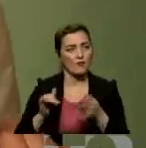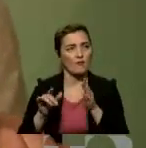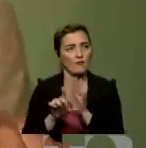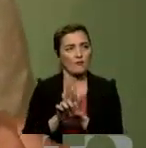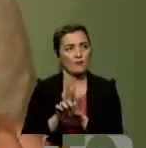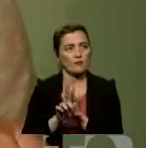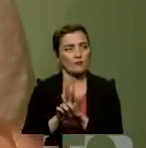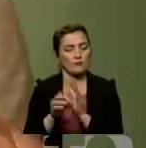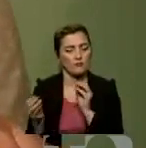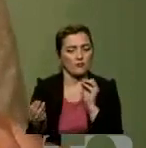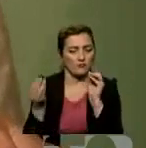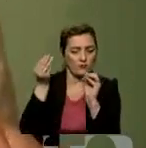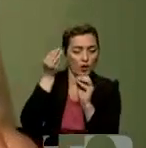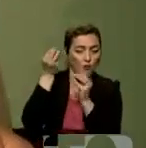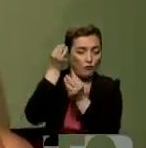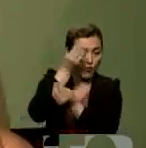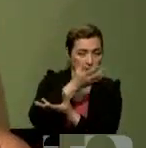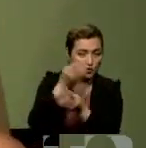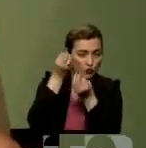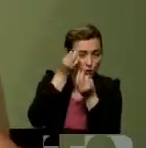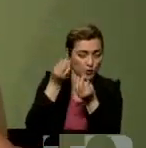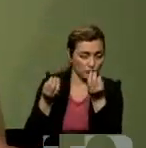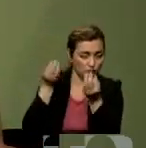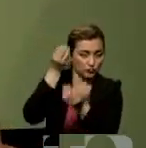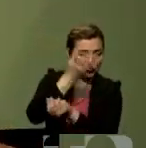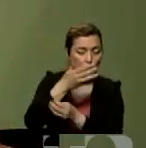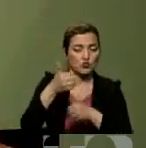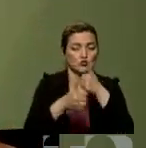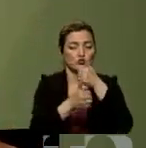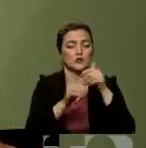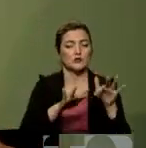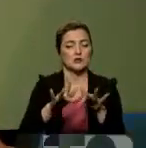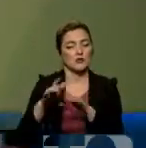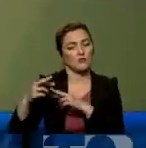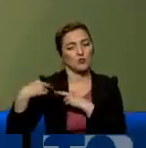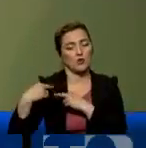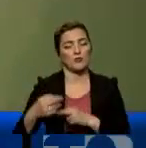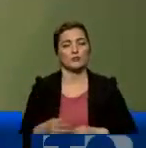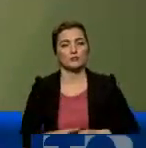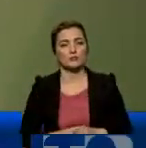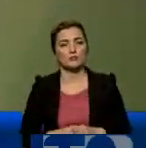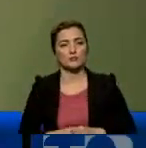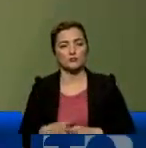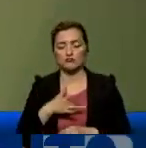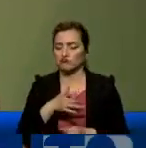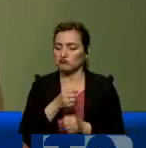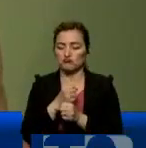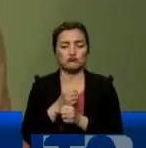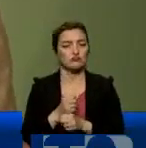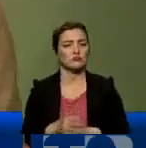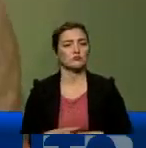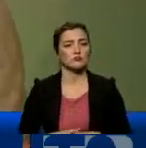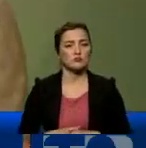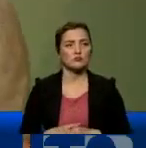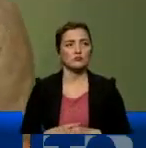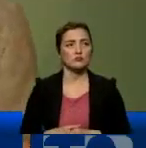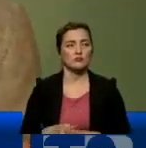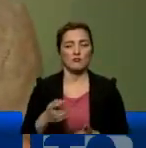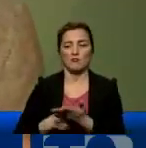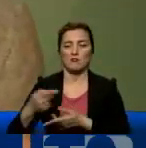vamos a cruzar información con la subsecretaría encargada del tema para asegurarnos de que no se estén